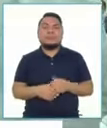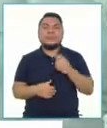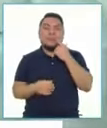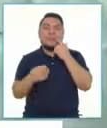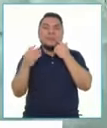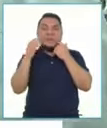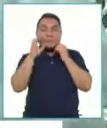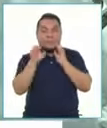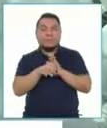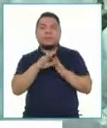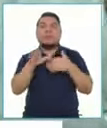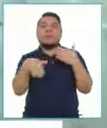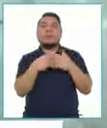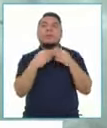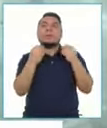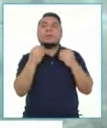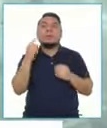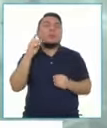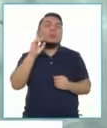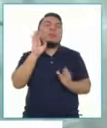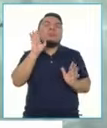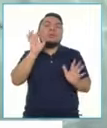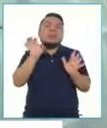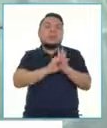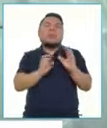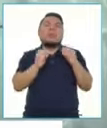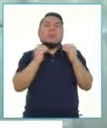una simulación de cómo es el proceso de atención